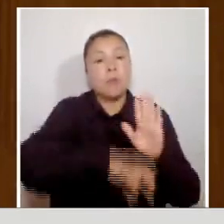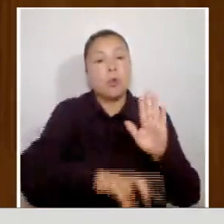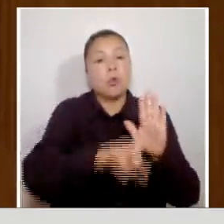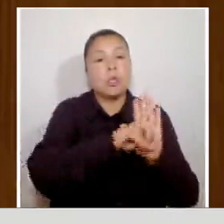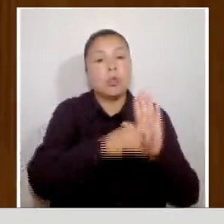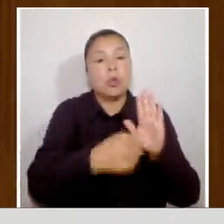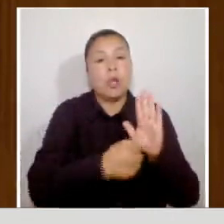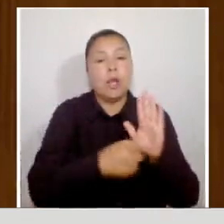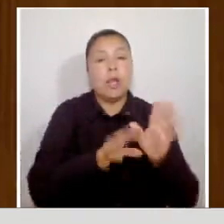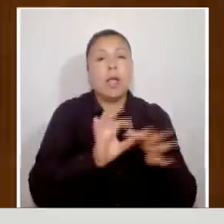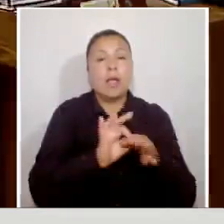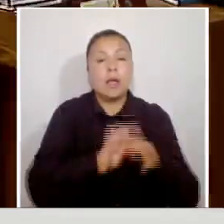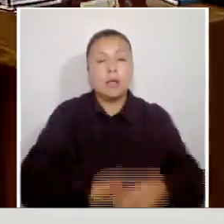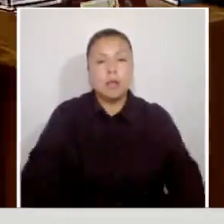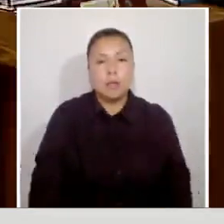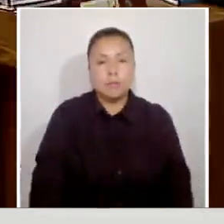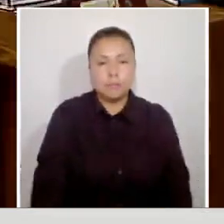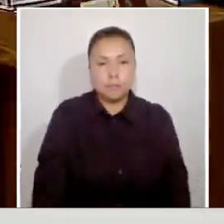Muchas